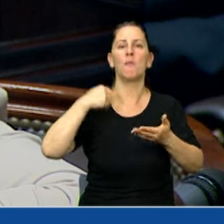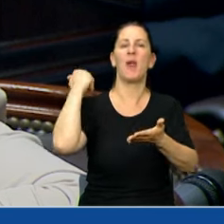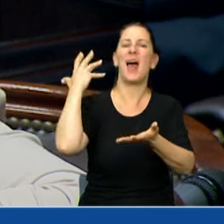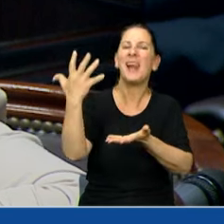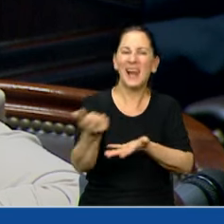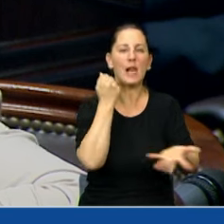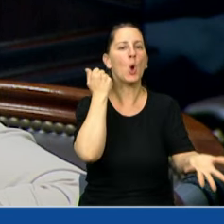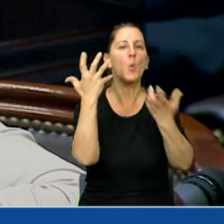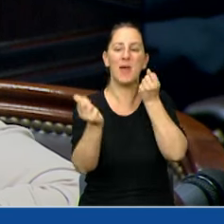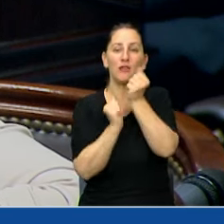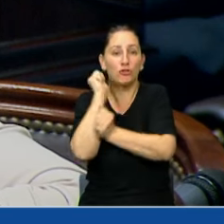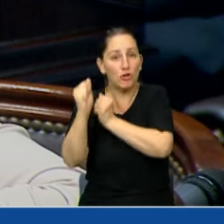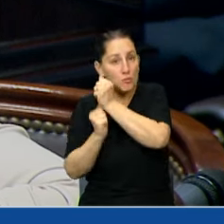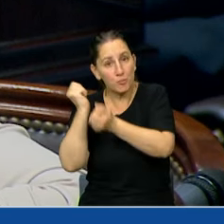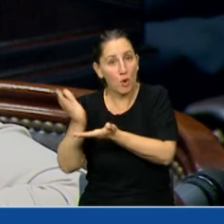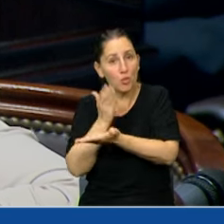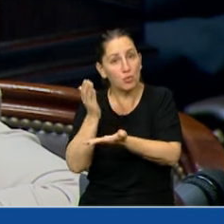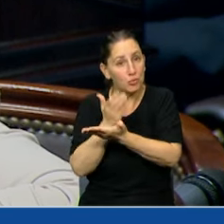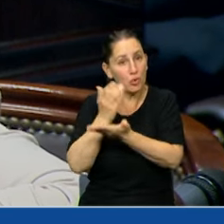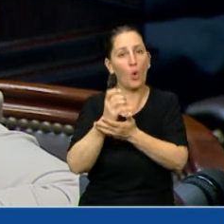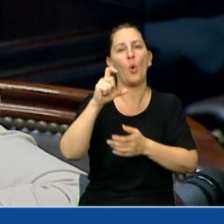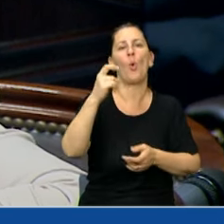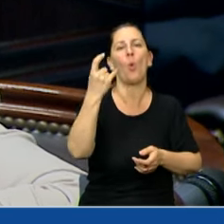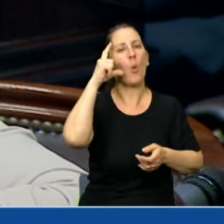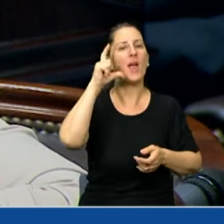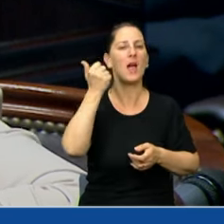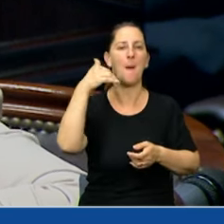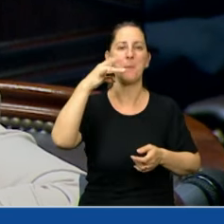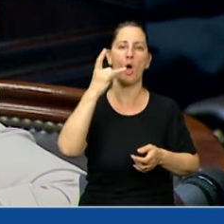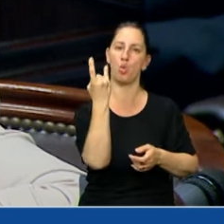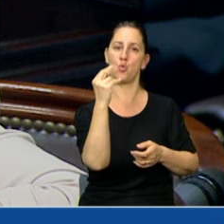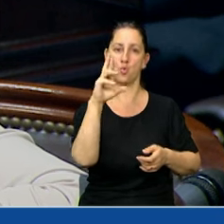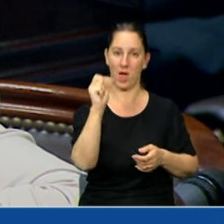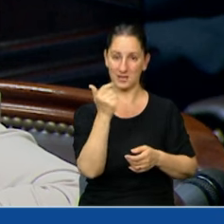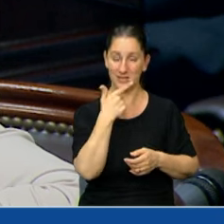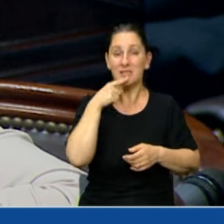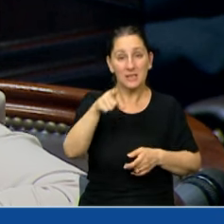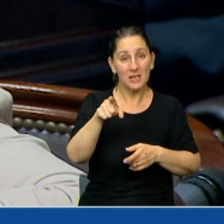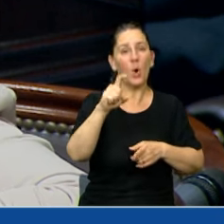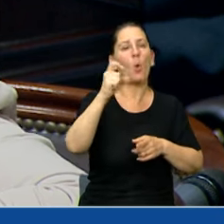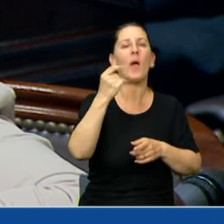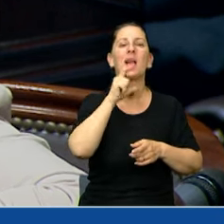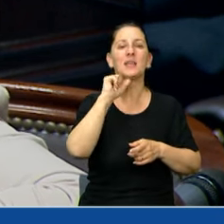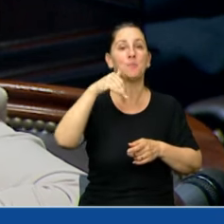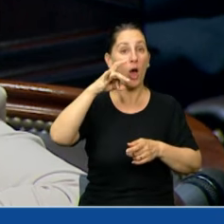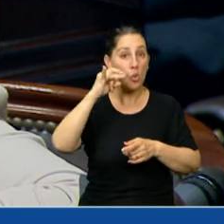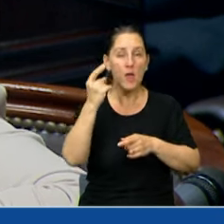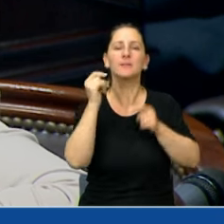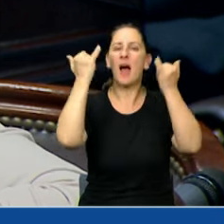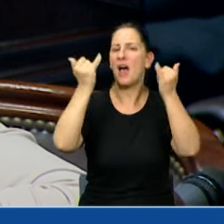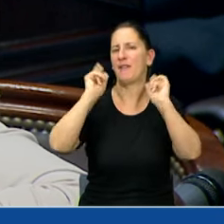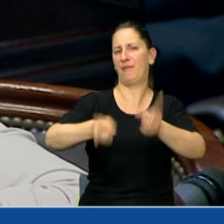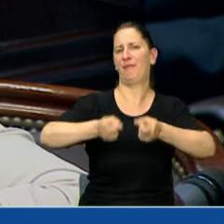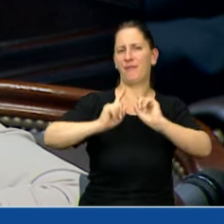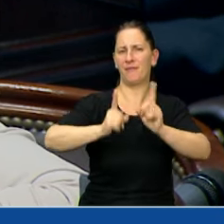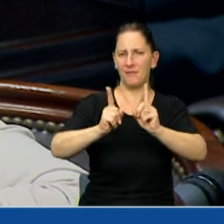recuperación y producción en cuencas maduras convencionales las cuencas maduras existimos y venimos haciendo